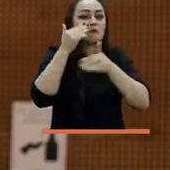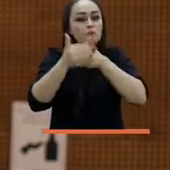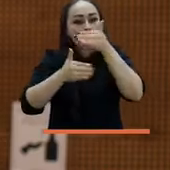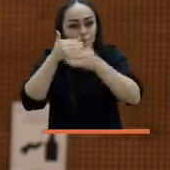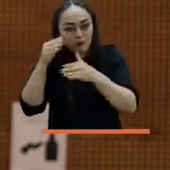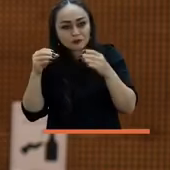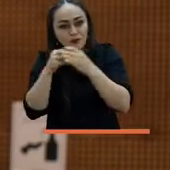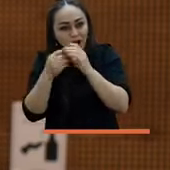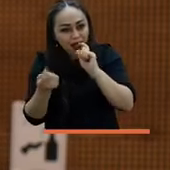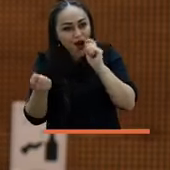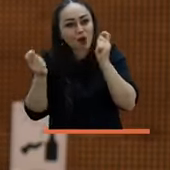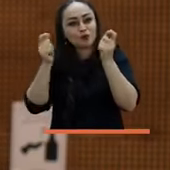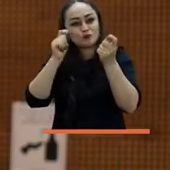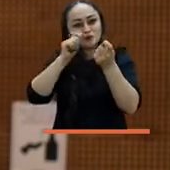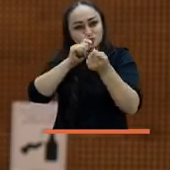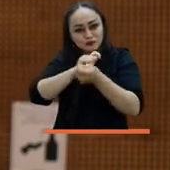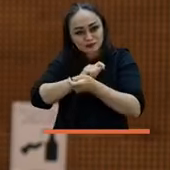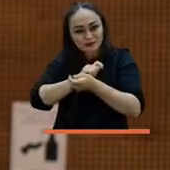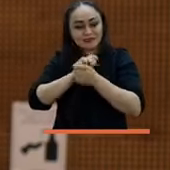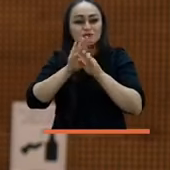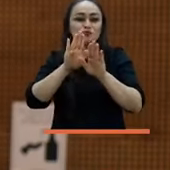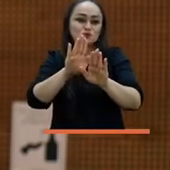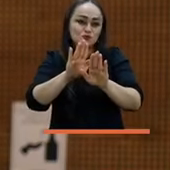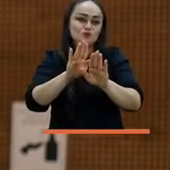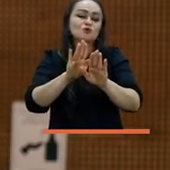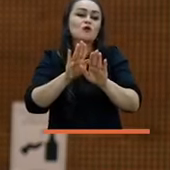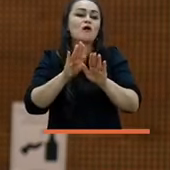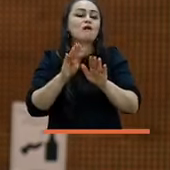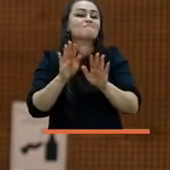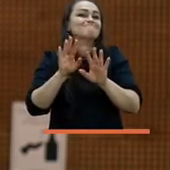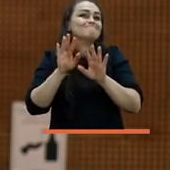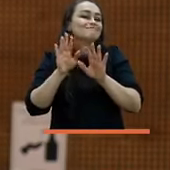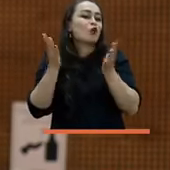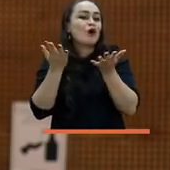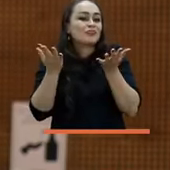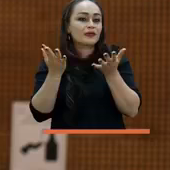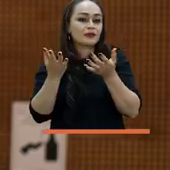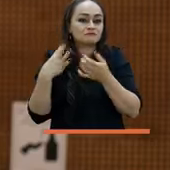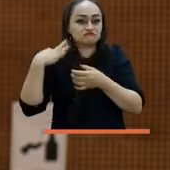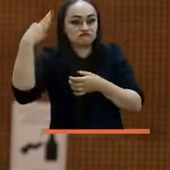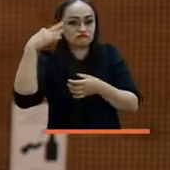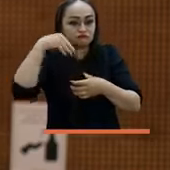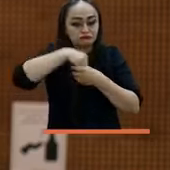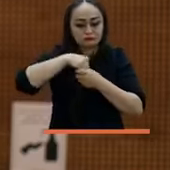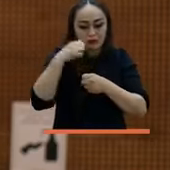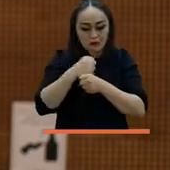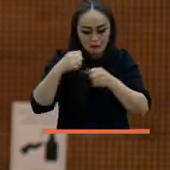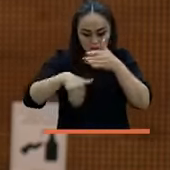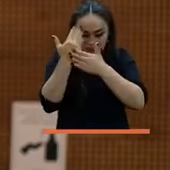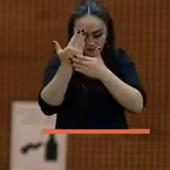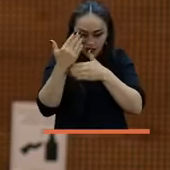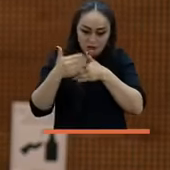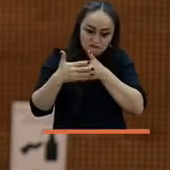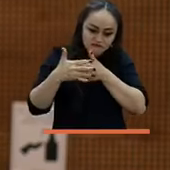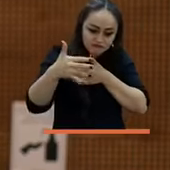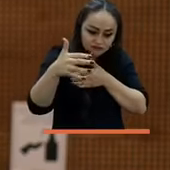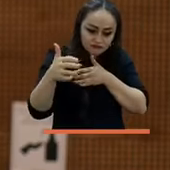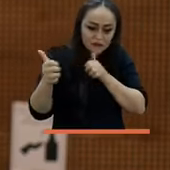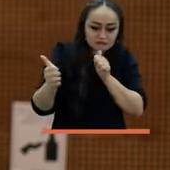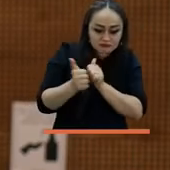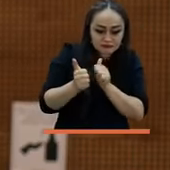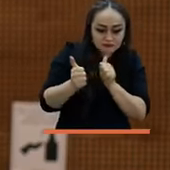que son los ajustes que se deben realizar en puestos de trabajo que se deben realizar en puestos físicos